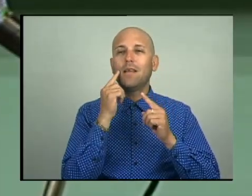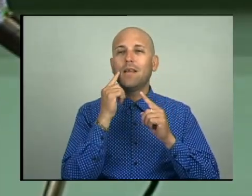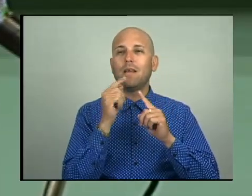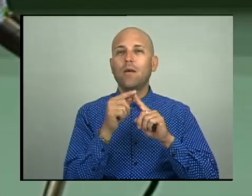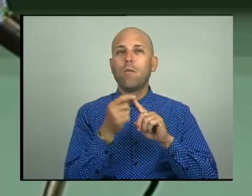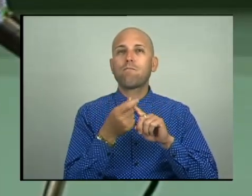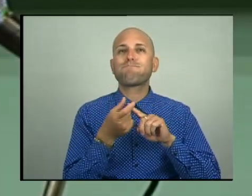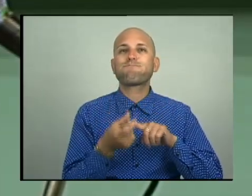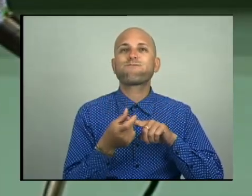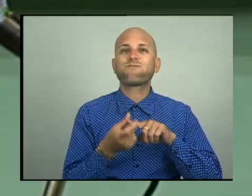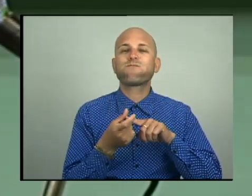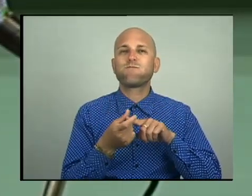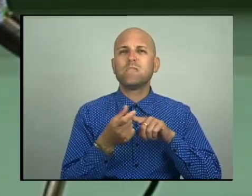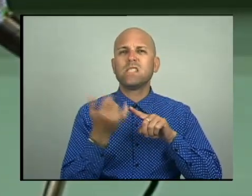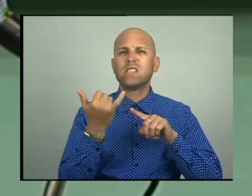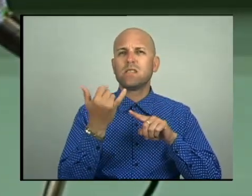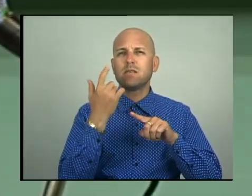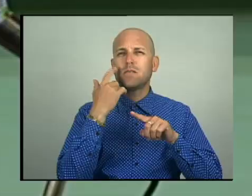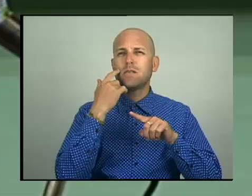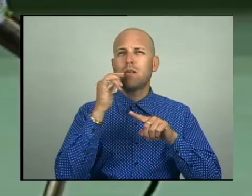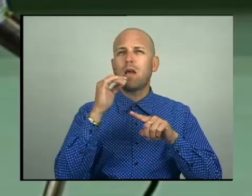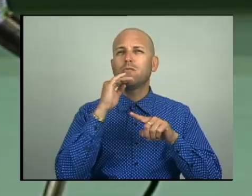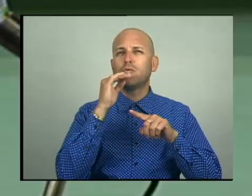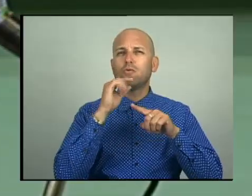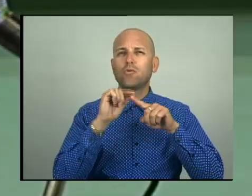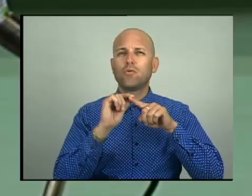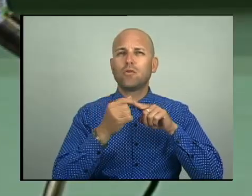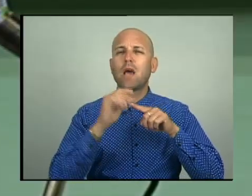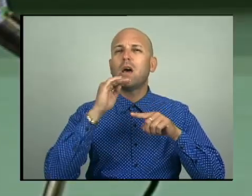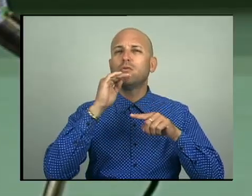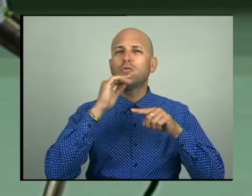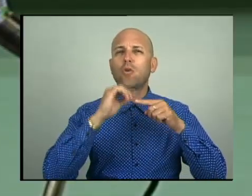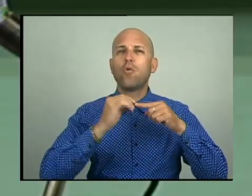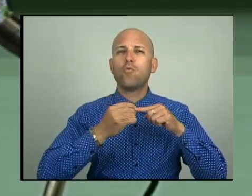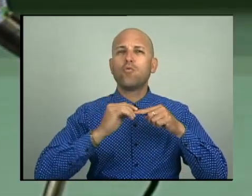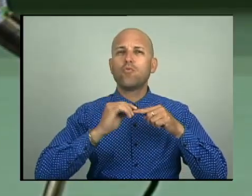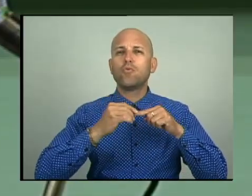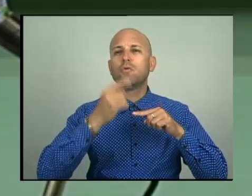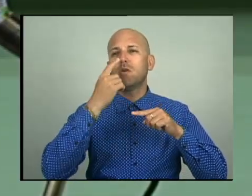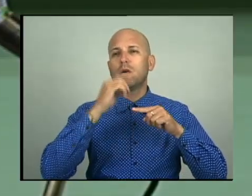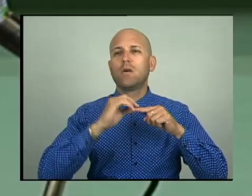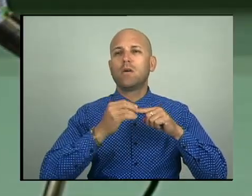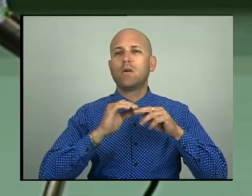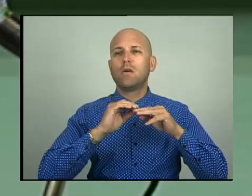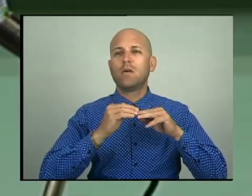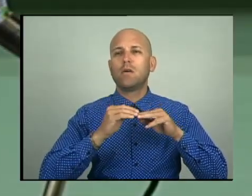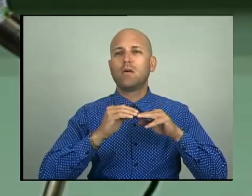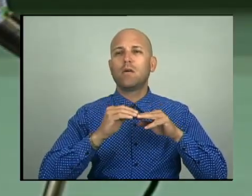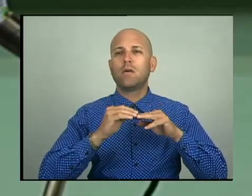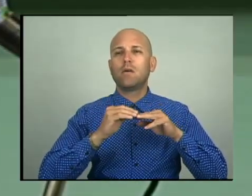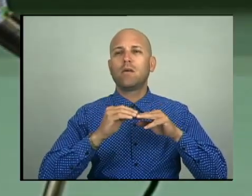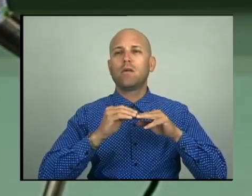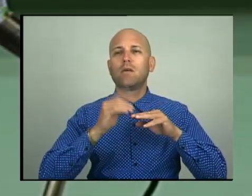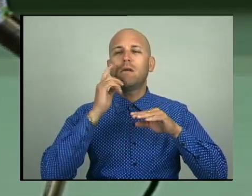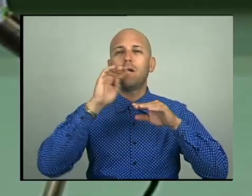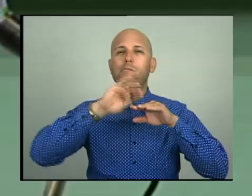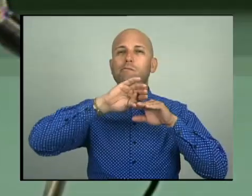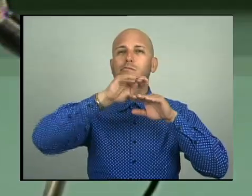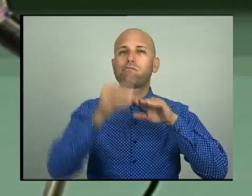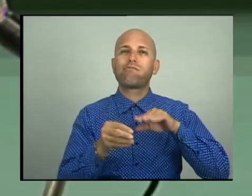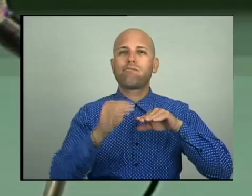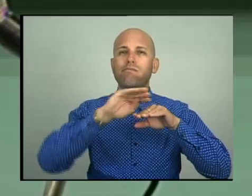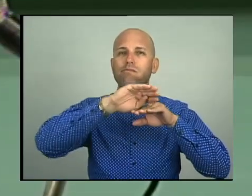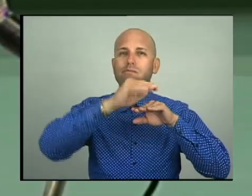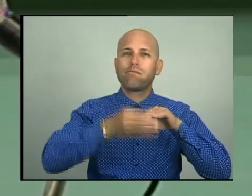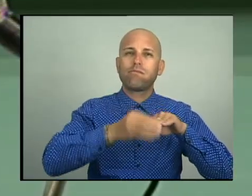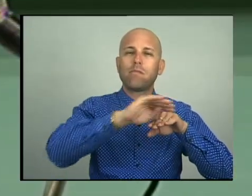aumentan de tamaño muy oscuro, son cianóticos, y las uñas, por la hipoxia, hacen así como vidrio reloj antiguo, ¿no? Que eran así redondos, y se